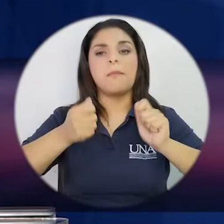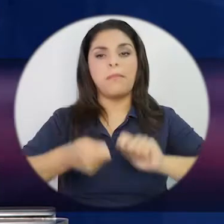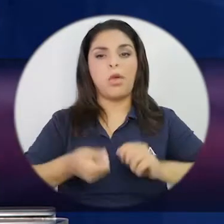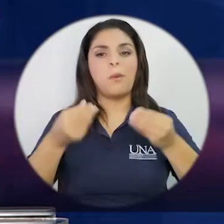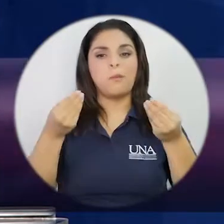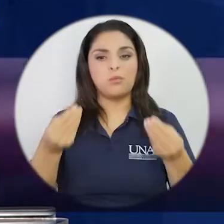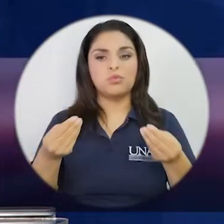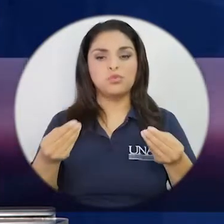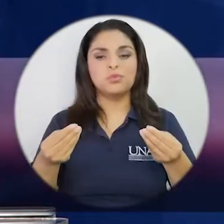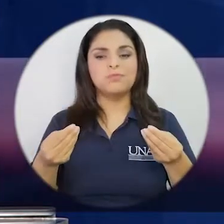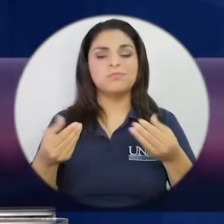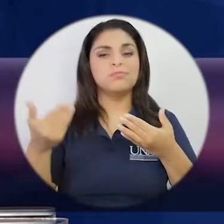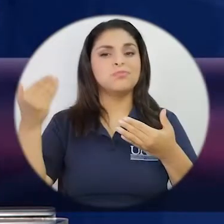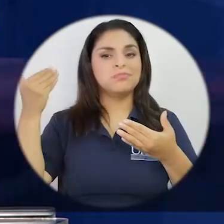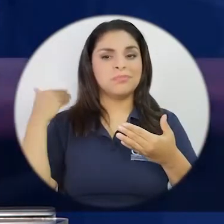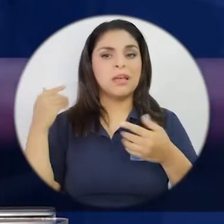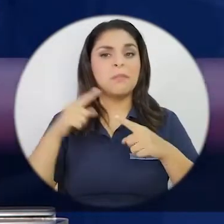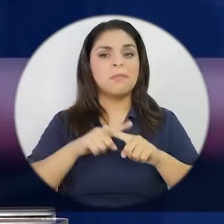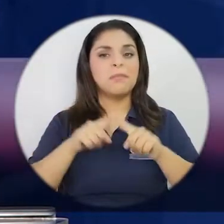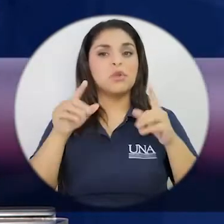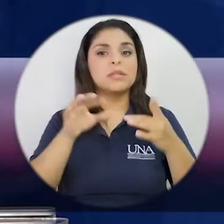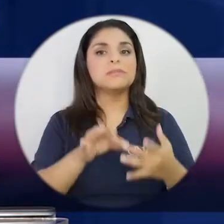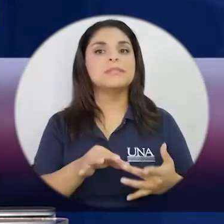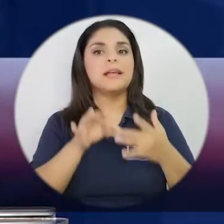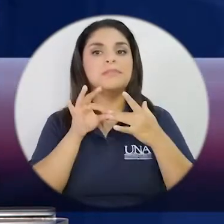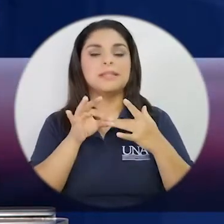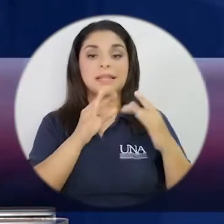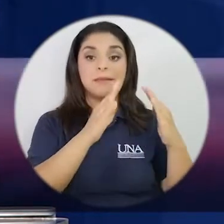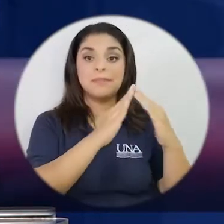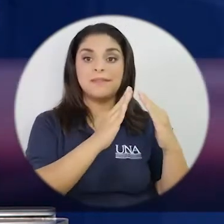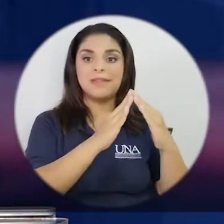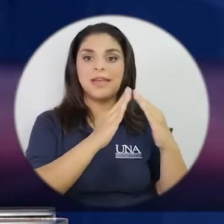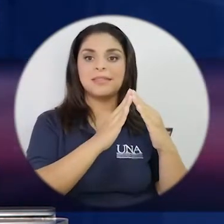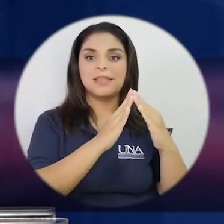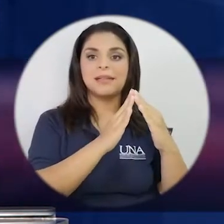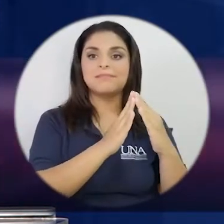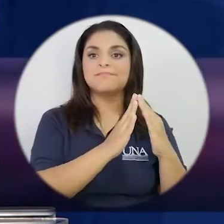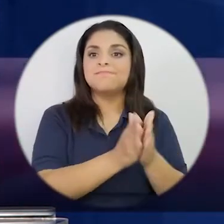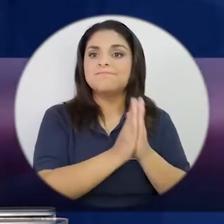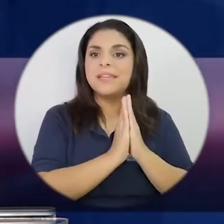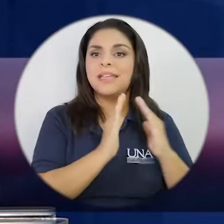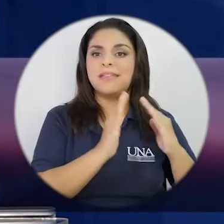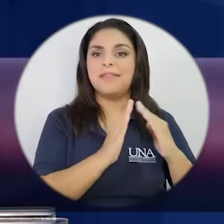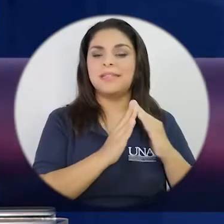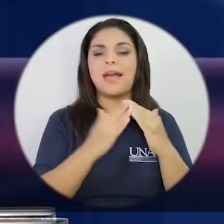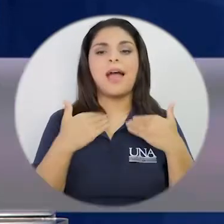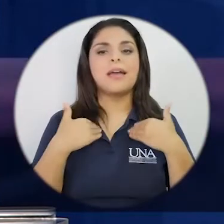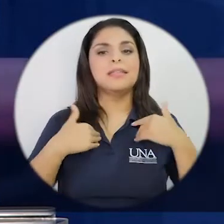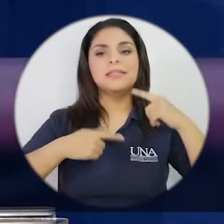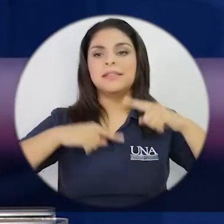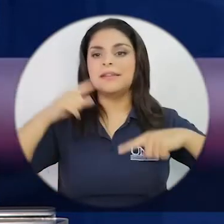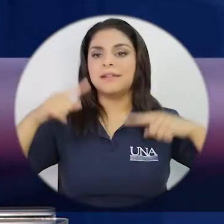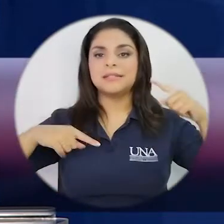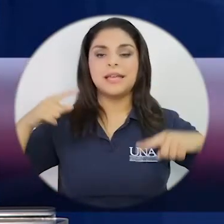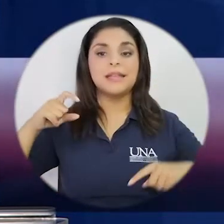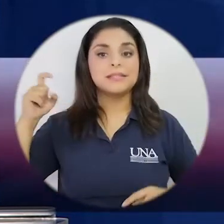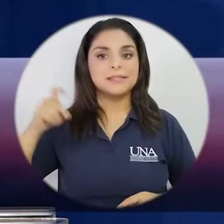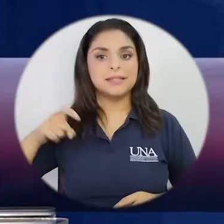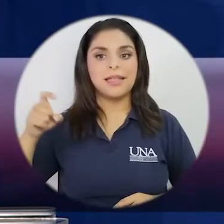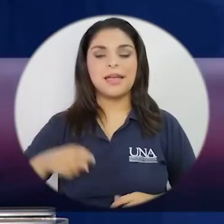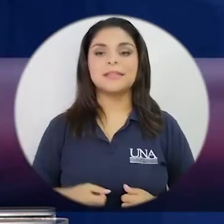años en todas las materias, pero en el tema de demanda de vivienda, pues hay diversidad